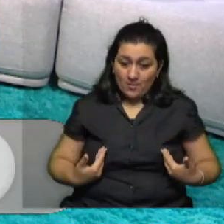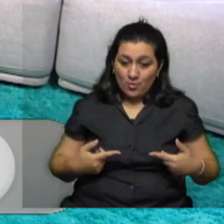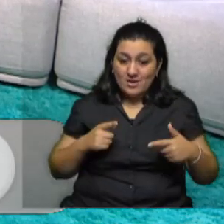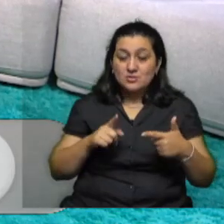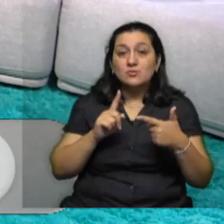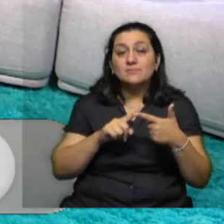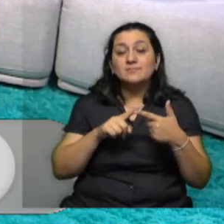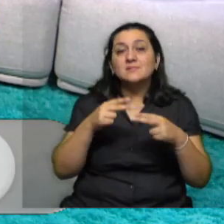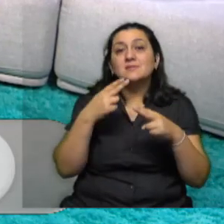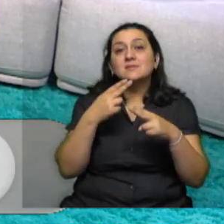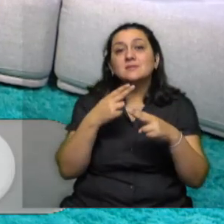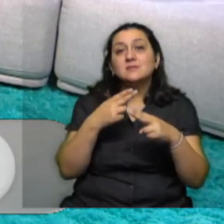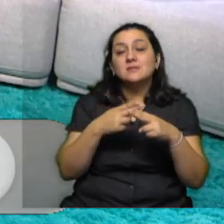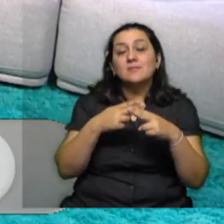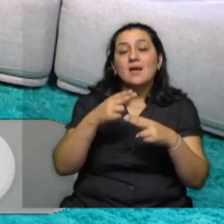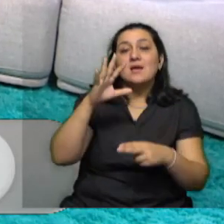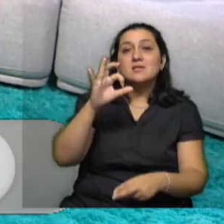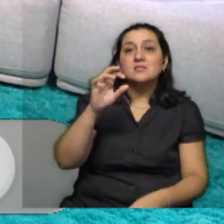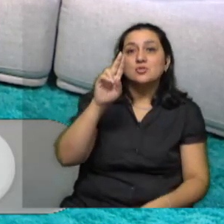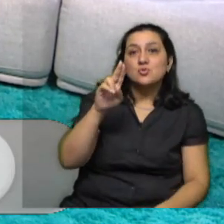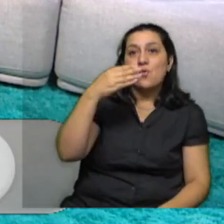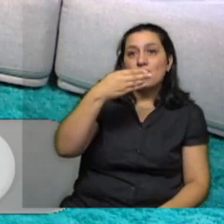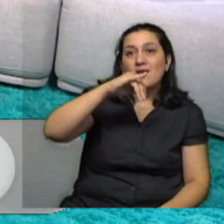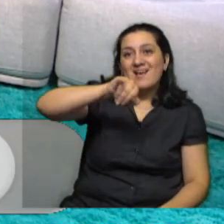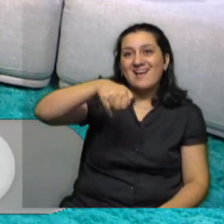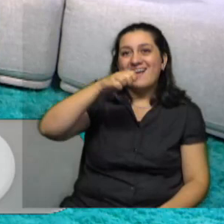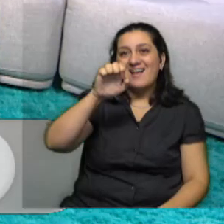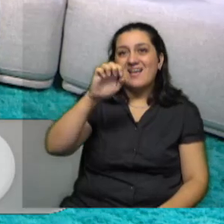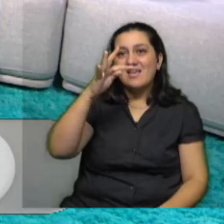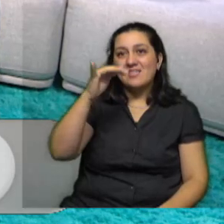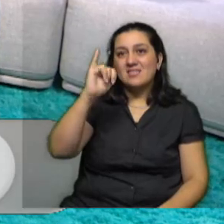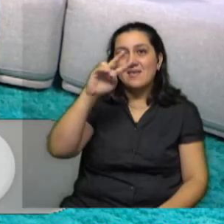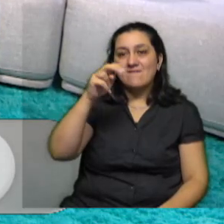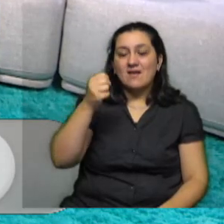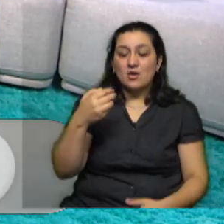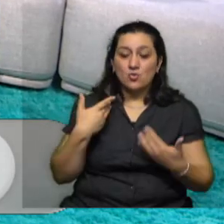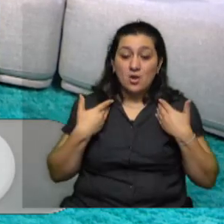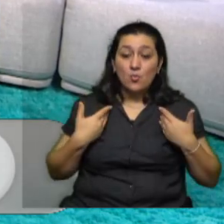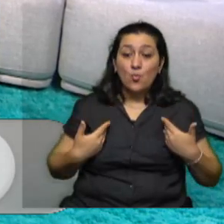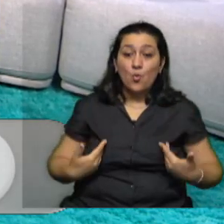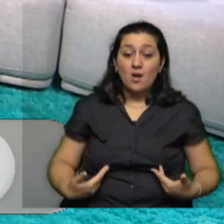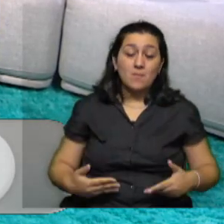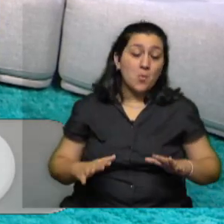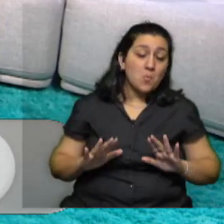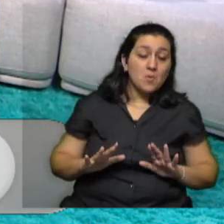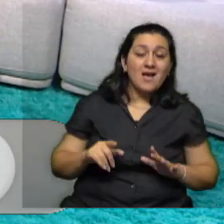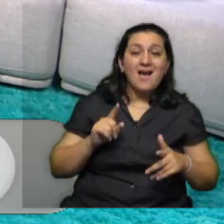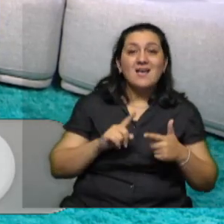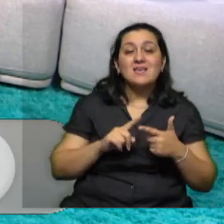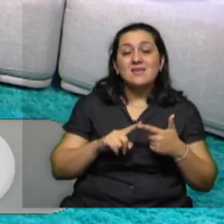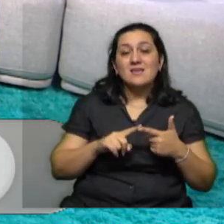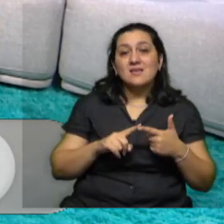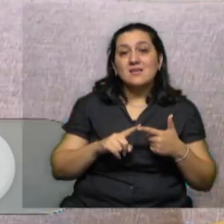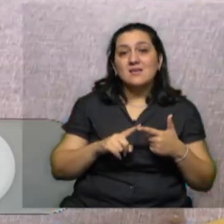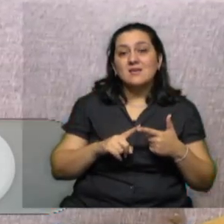llama medición, esta es la objetiva, esta es la medición subjetiva, ¿sí? Que es con el propio cuerpo. Y ahí históricamente se utilizó lo que se